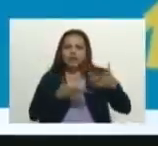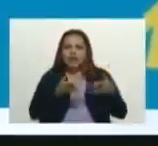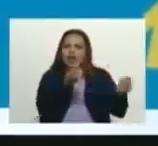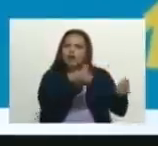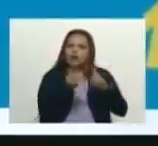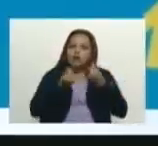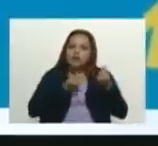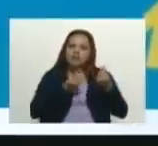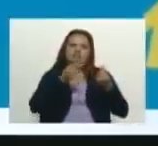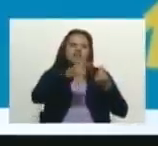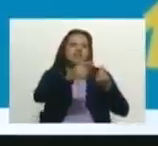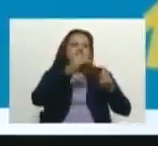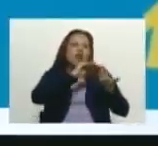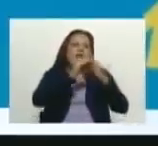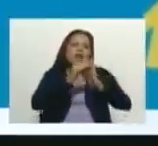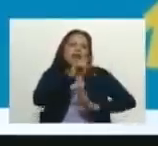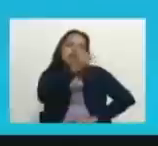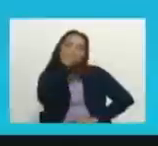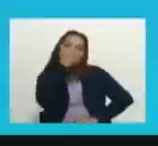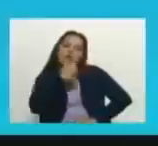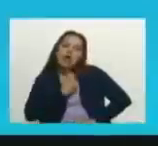comunidad exactamente me llamas, Natalia?